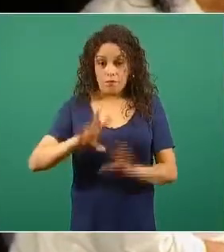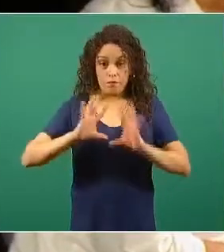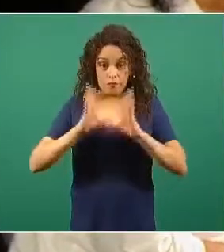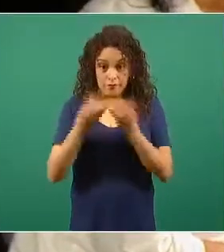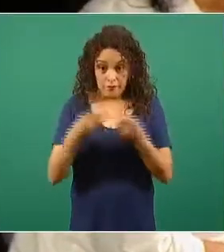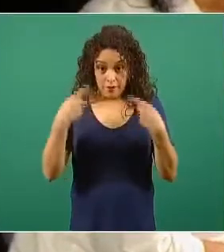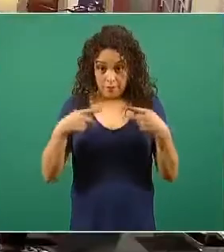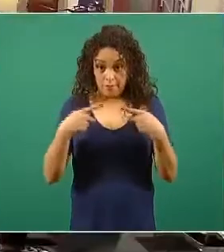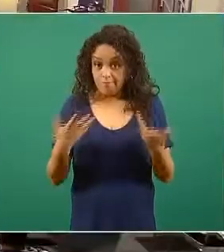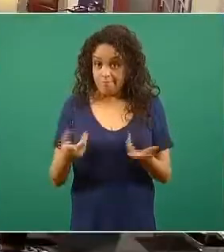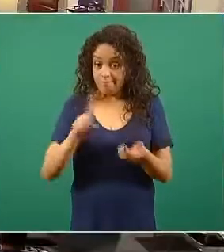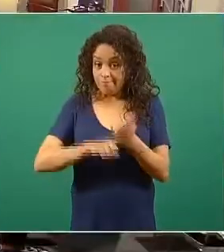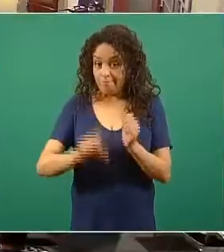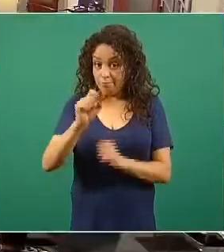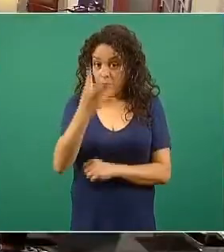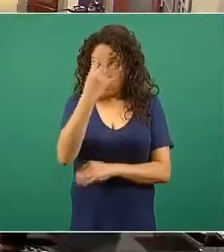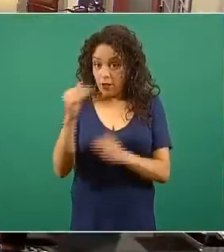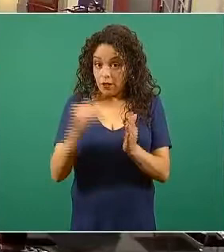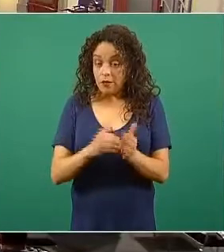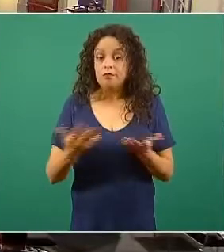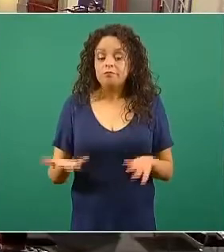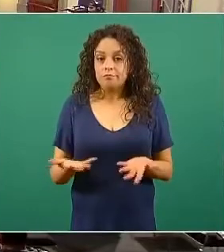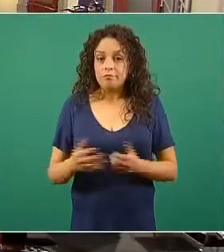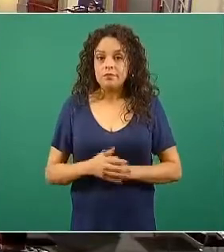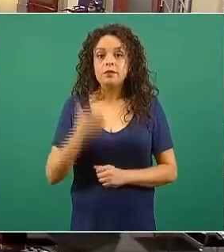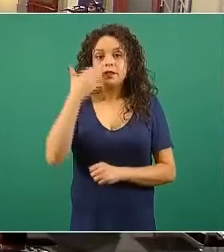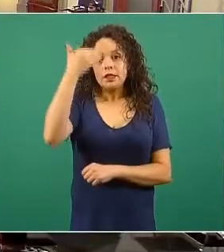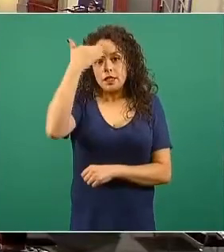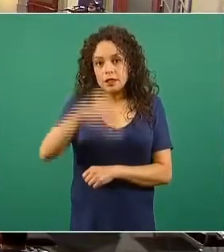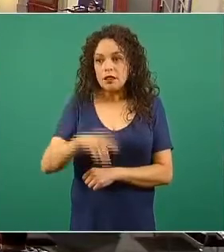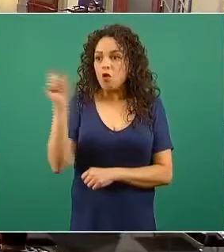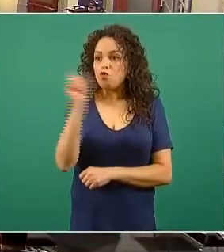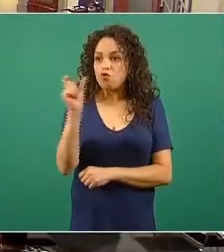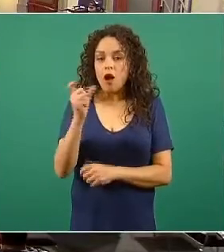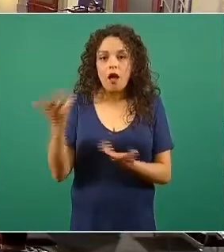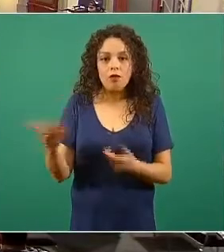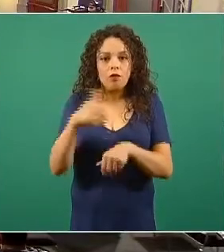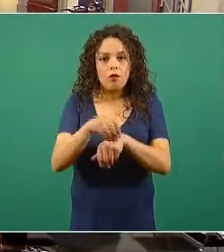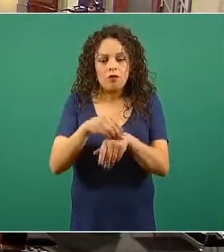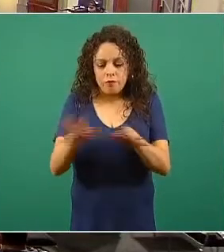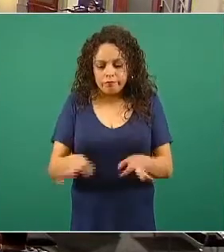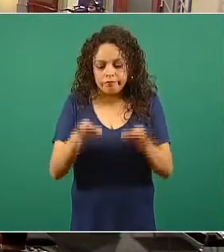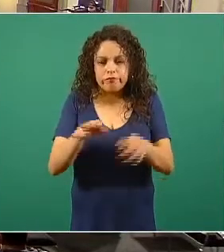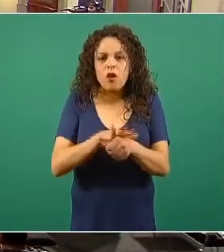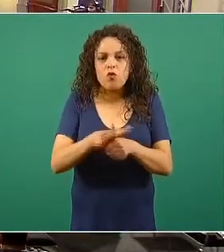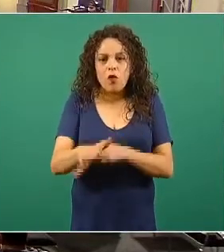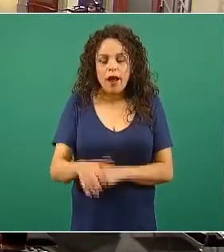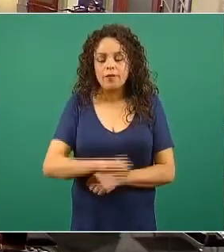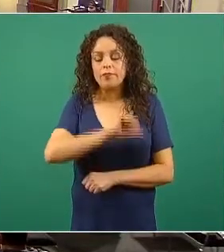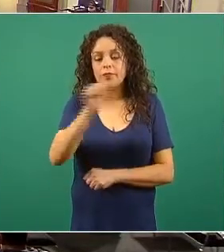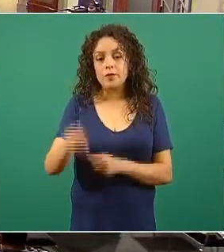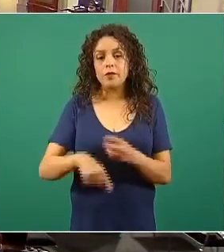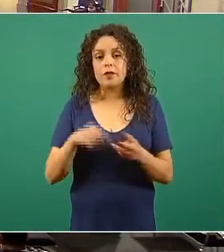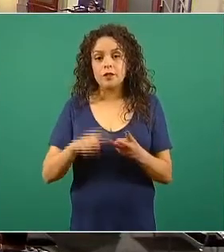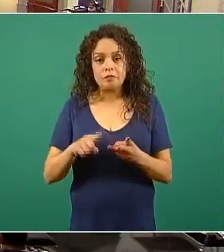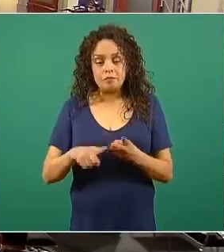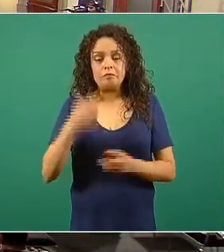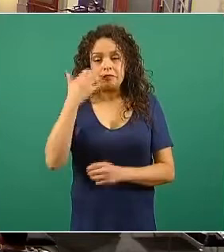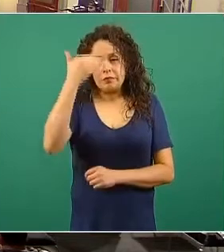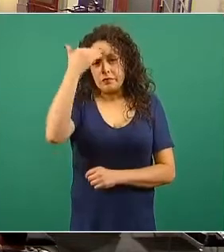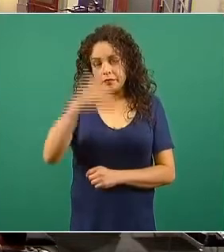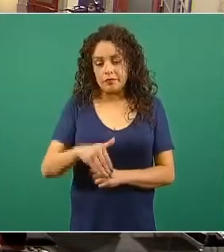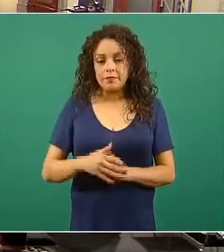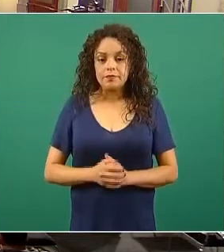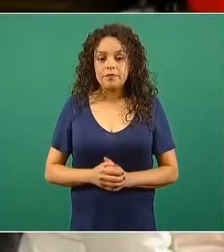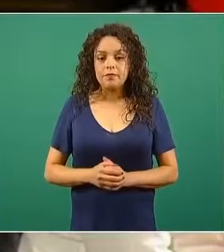24,000. ¿Cuál va a ser la cifra? ¿Cuándo se va a llevar? En el mismo sentido, una tercera, ¿por qué, a diferencia